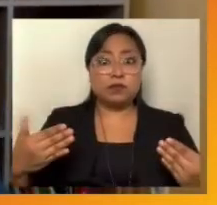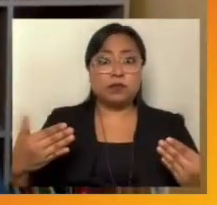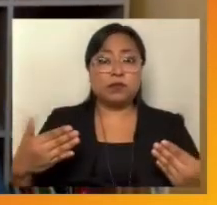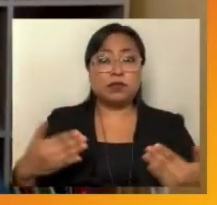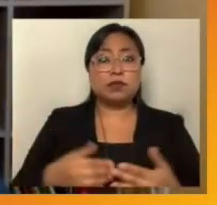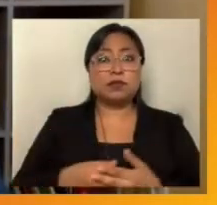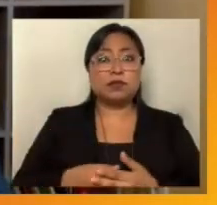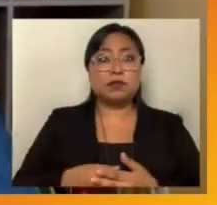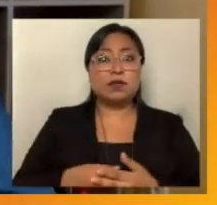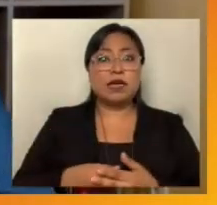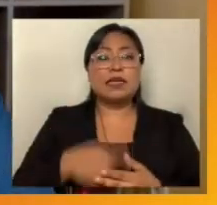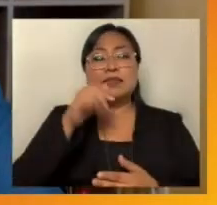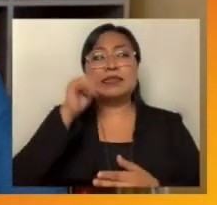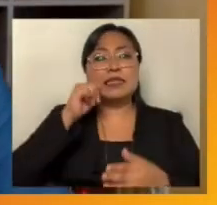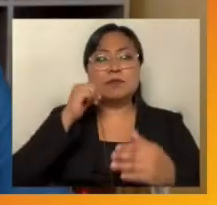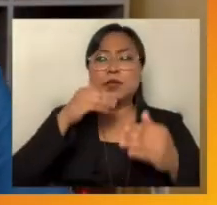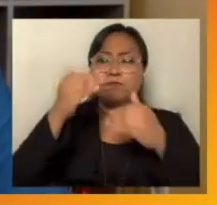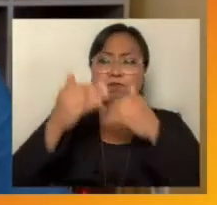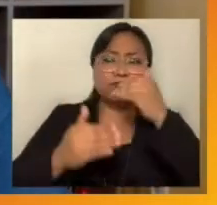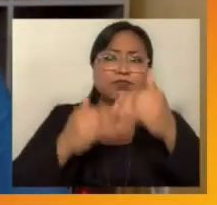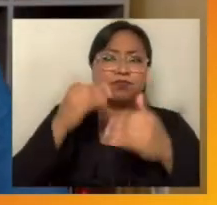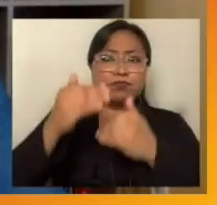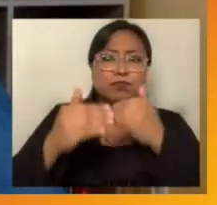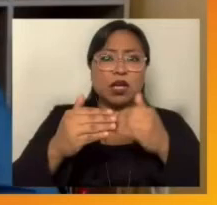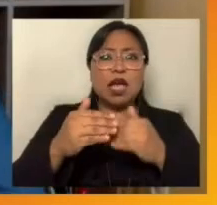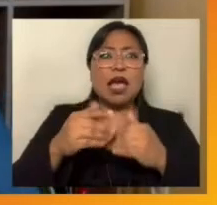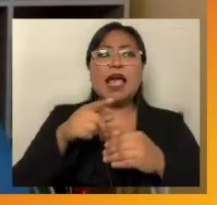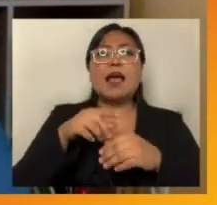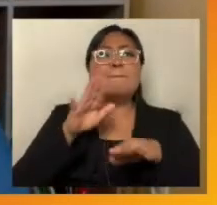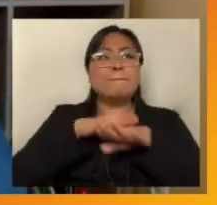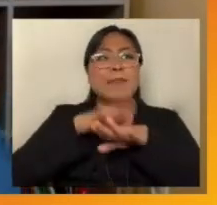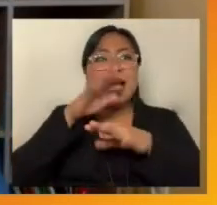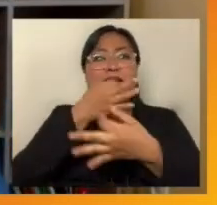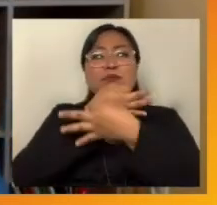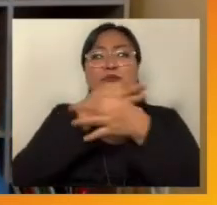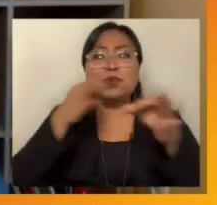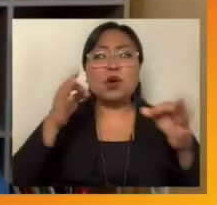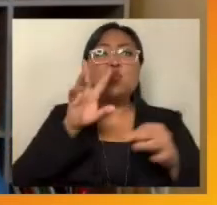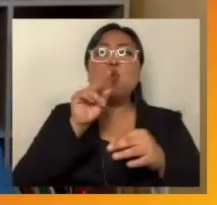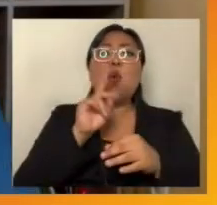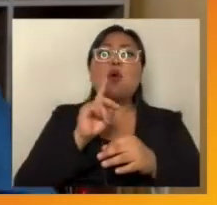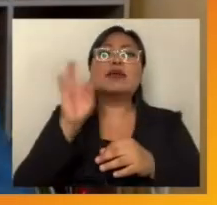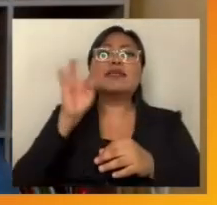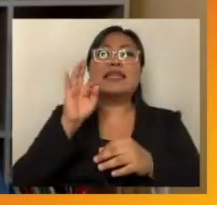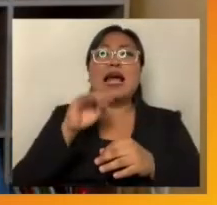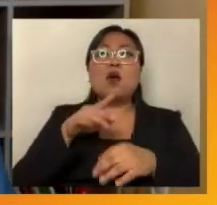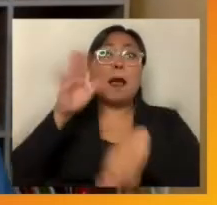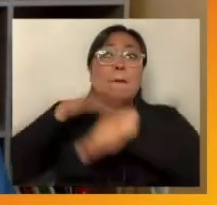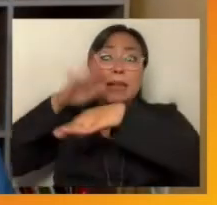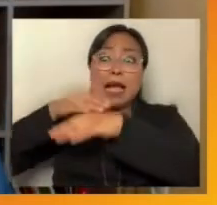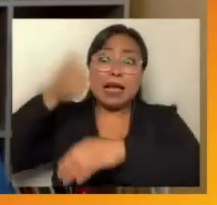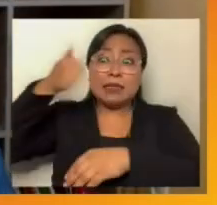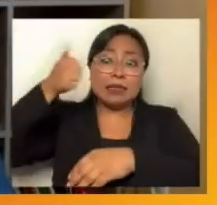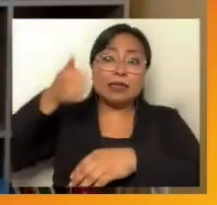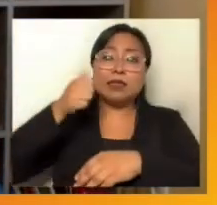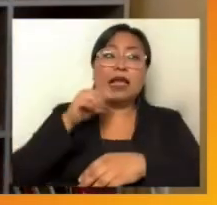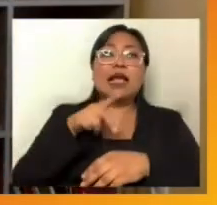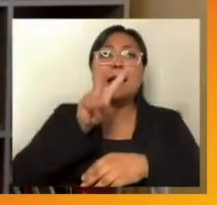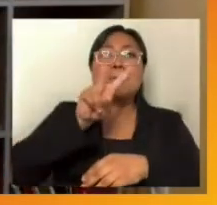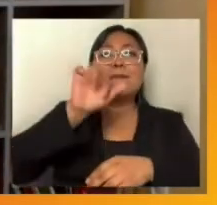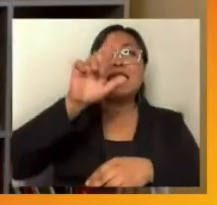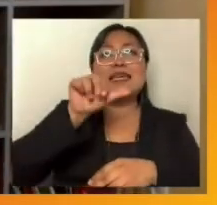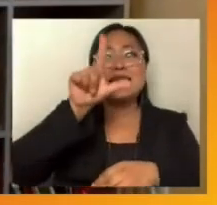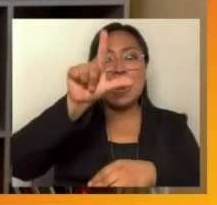ir mucho más allá de temas virales. Puede ser viral cuando le pides a tu comunidad que se sume a los likes y